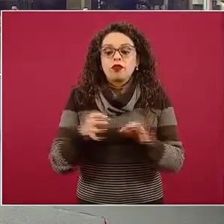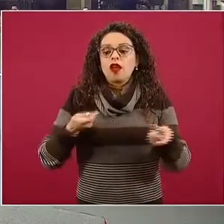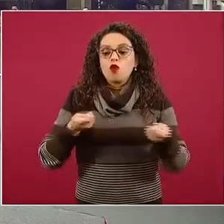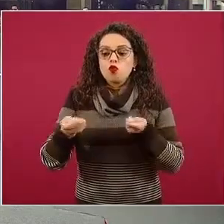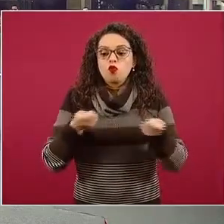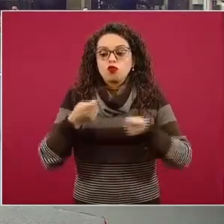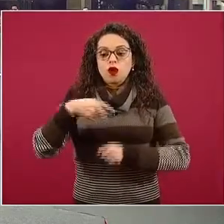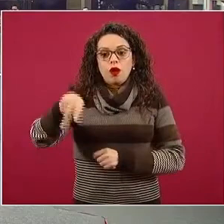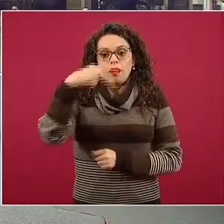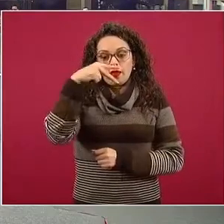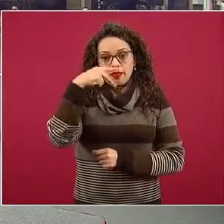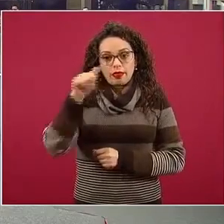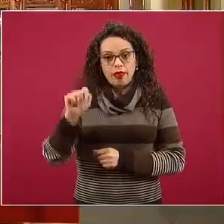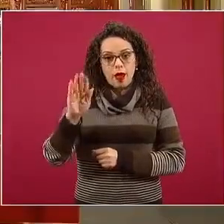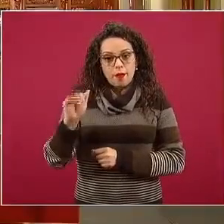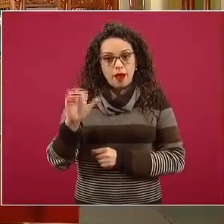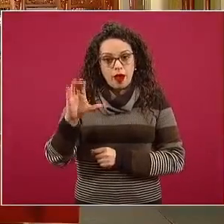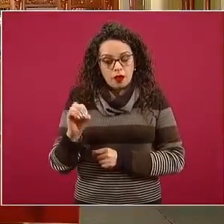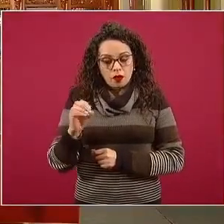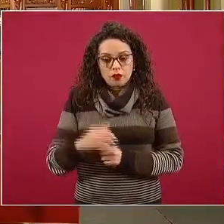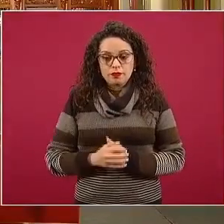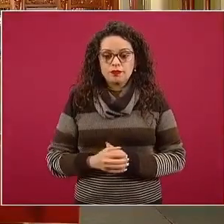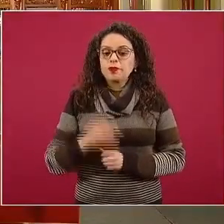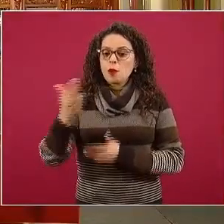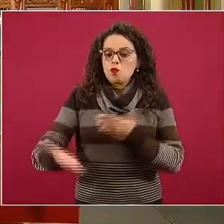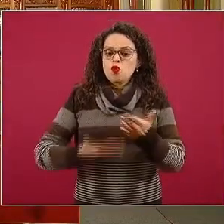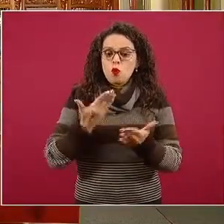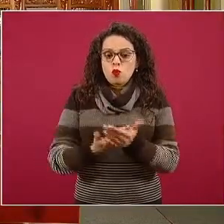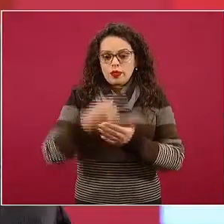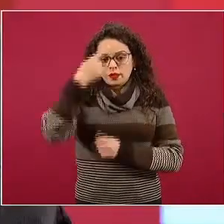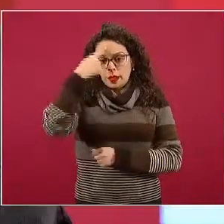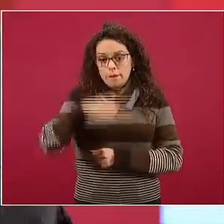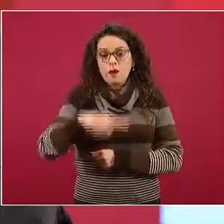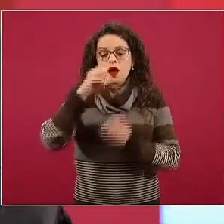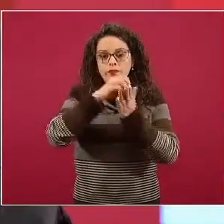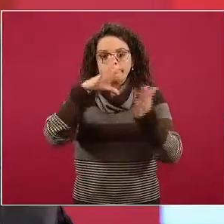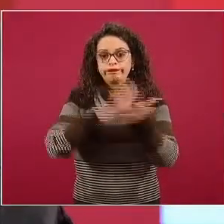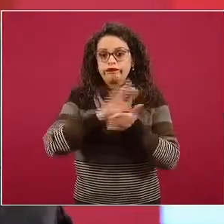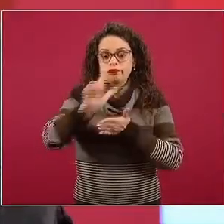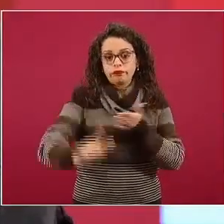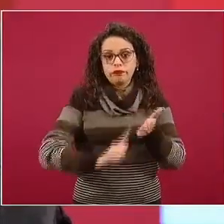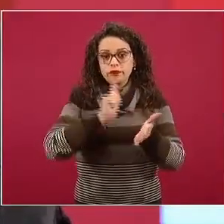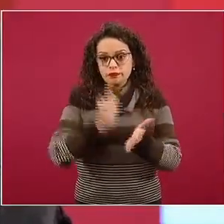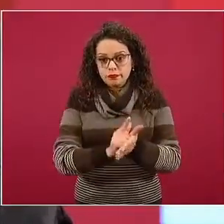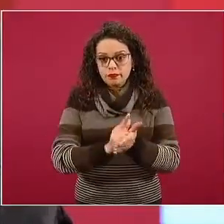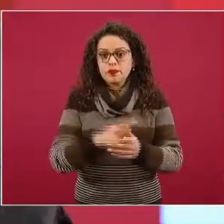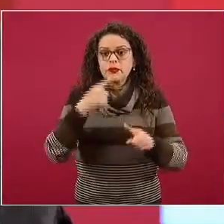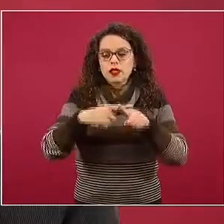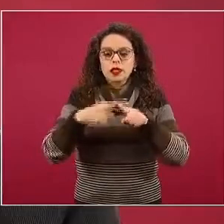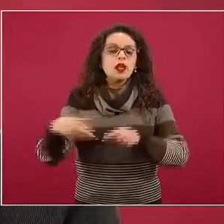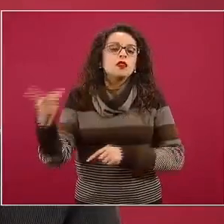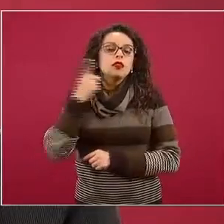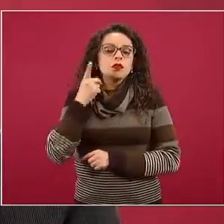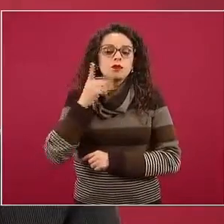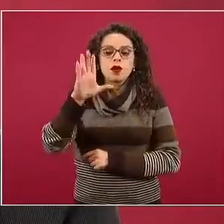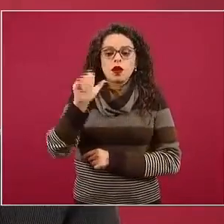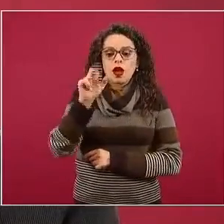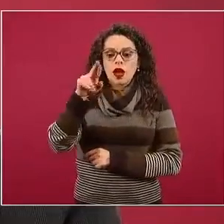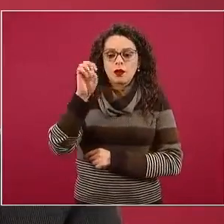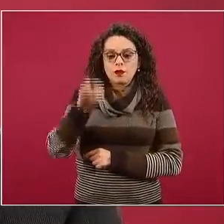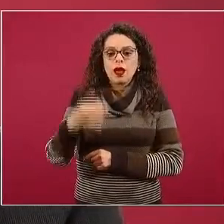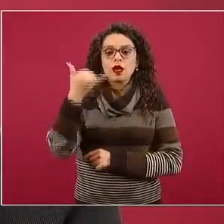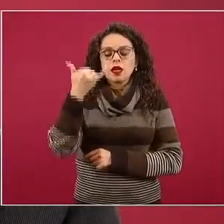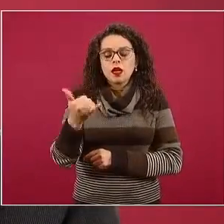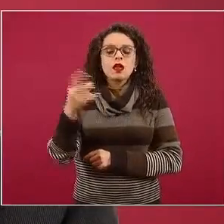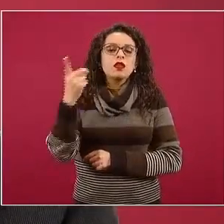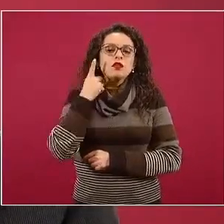tabaco y en la antesala de una propuesta legislativa que han formulado la diputada Carmen Medel, el diputado